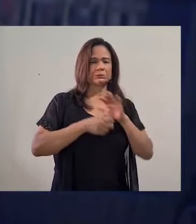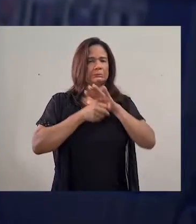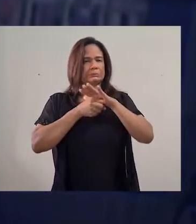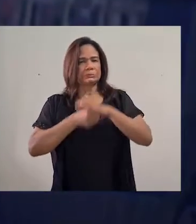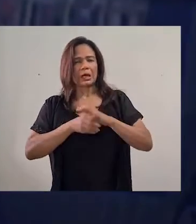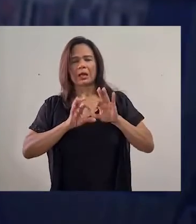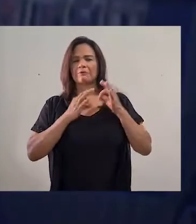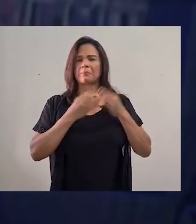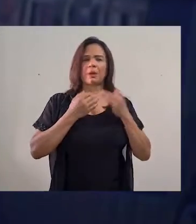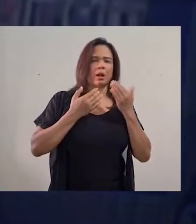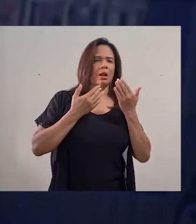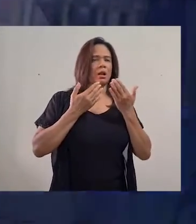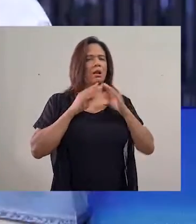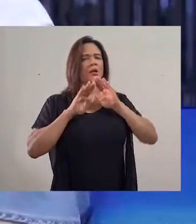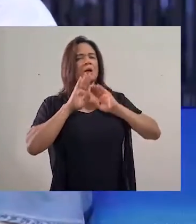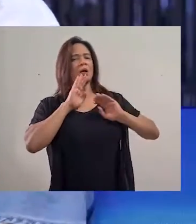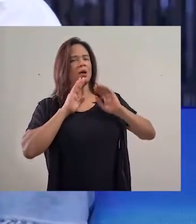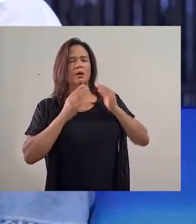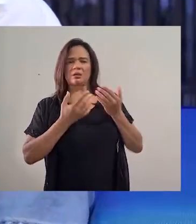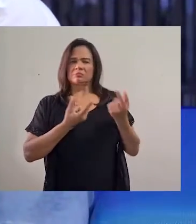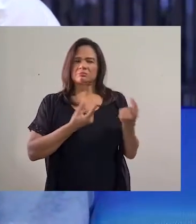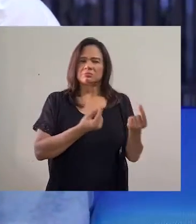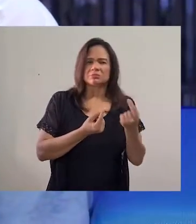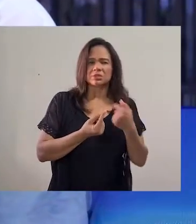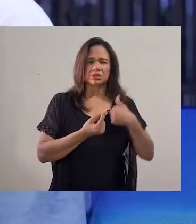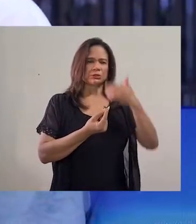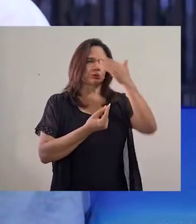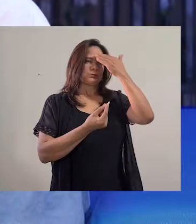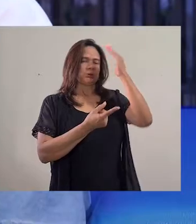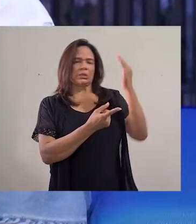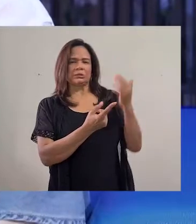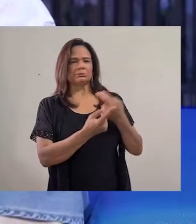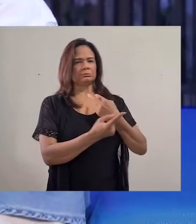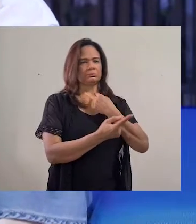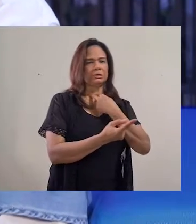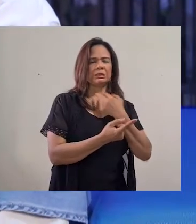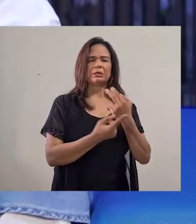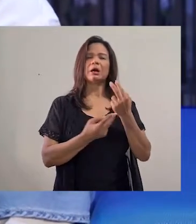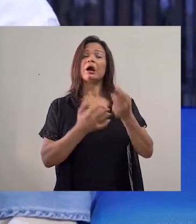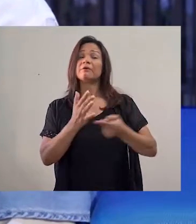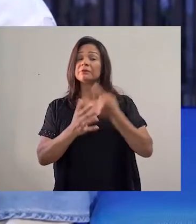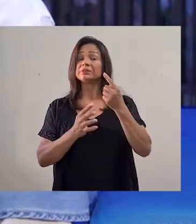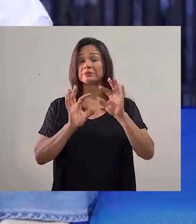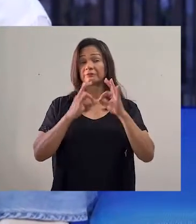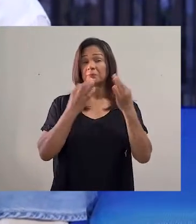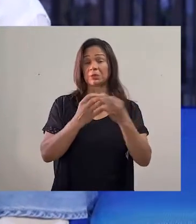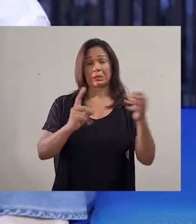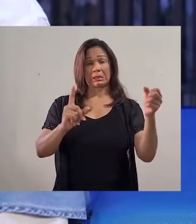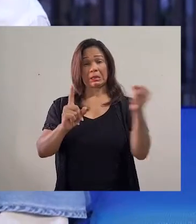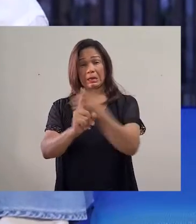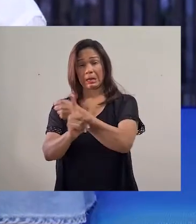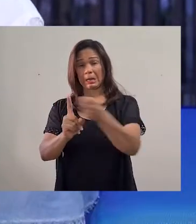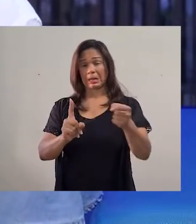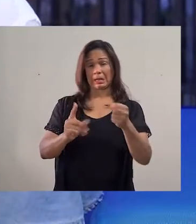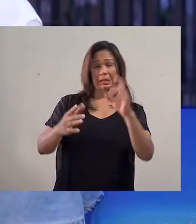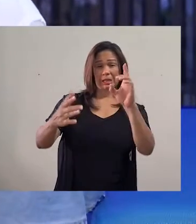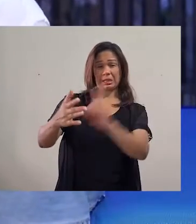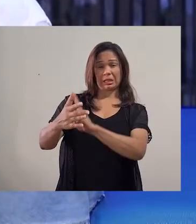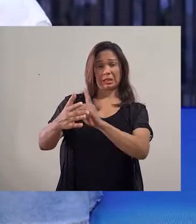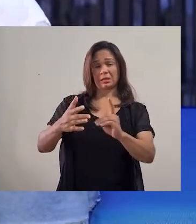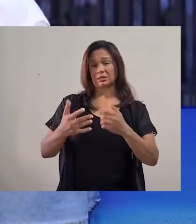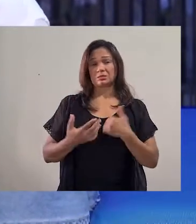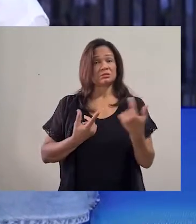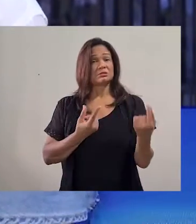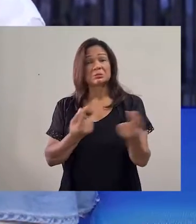situaciones de estrés en la casa. A veces no sabemos cómo lidiar con él. En muchas ocasiones vemos familias que maltratan a